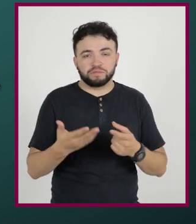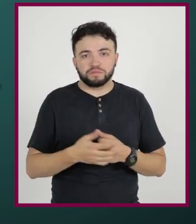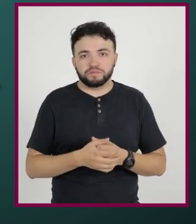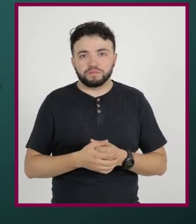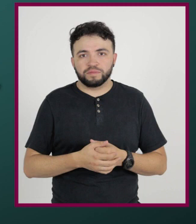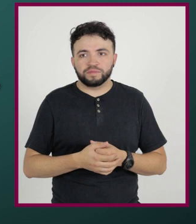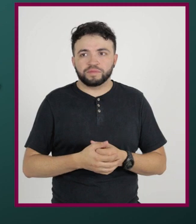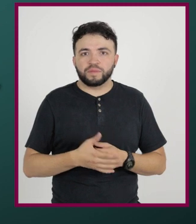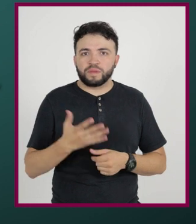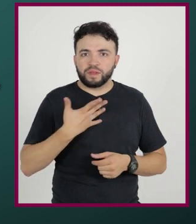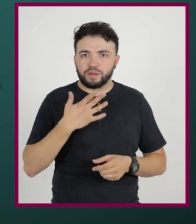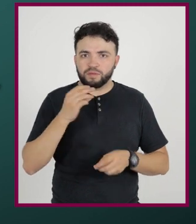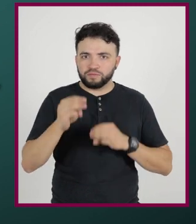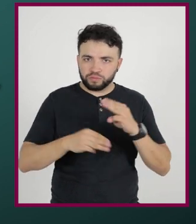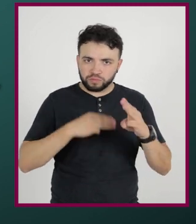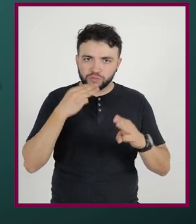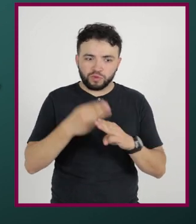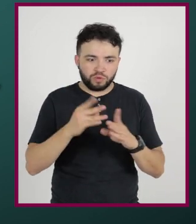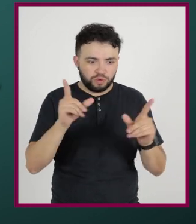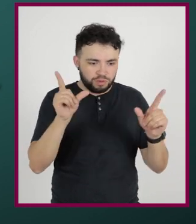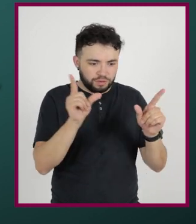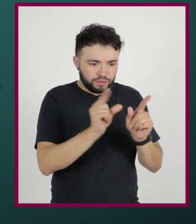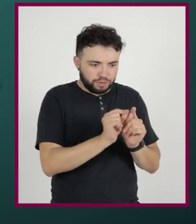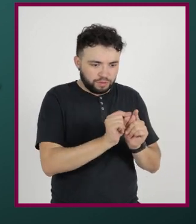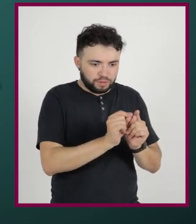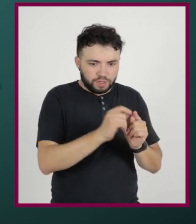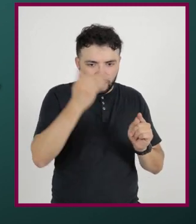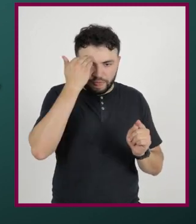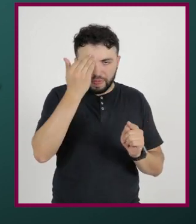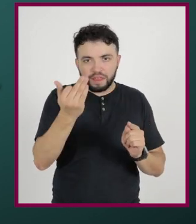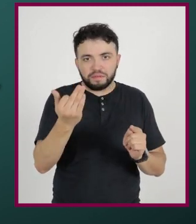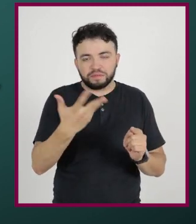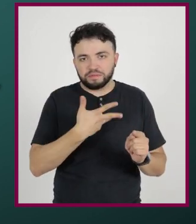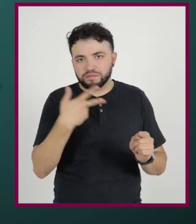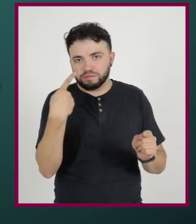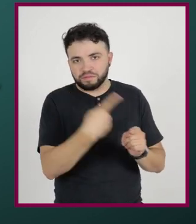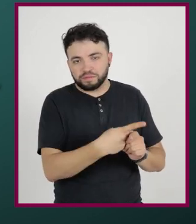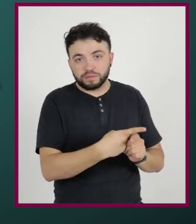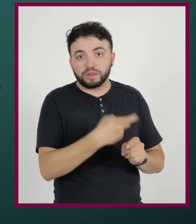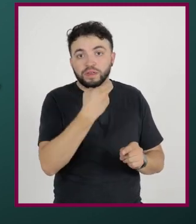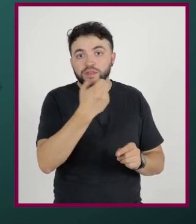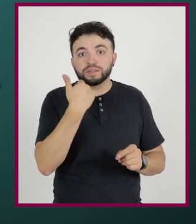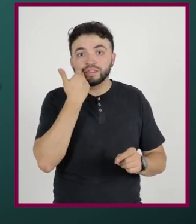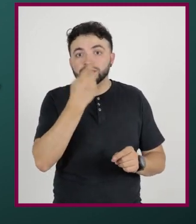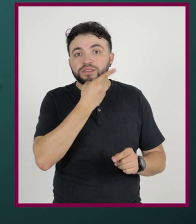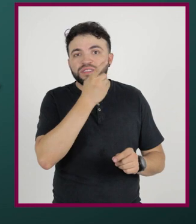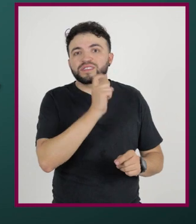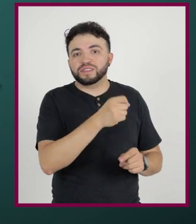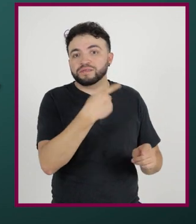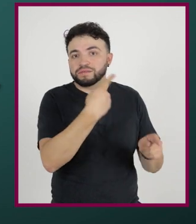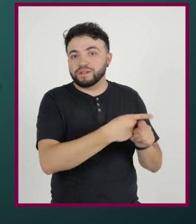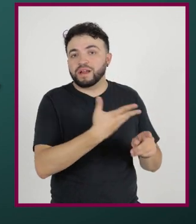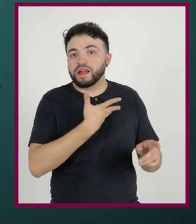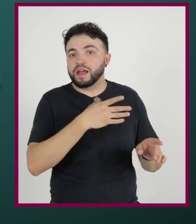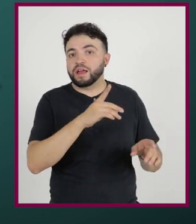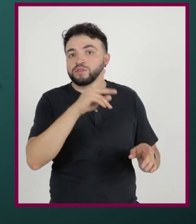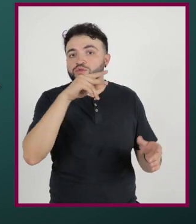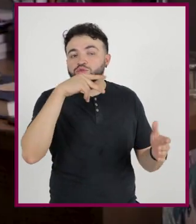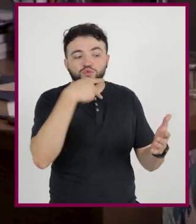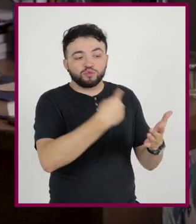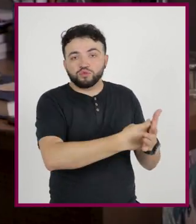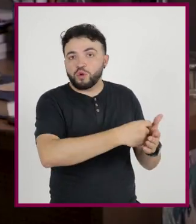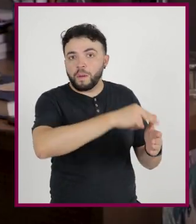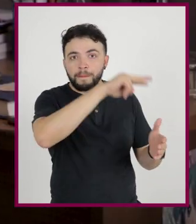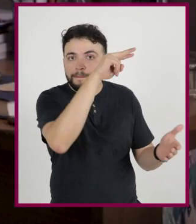de vista. Posee un mundo cerrado y un tiempo propio. Esto significa que la obra tiene su propia realidad, es